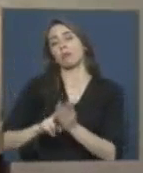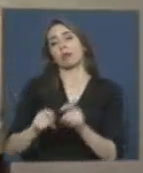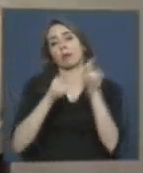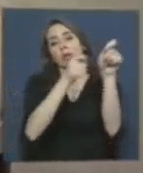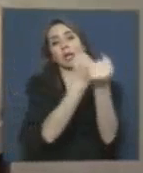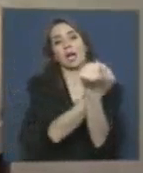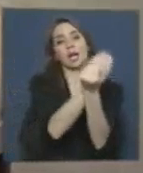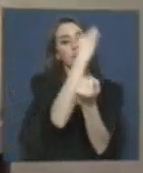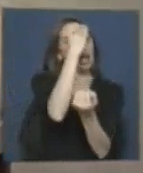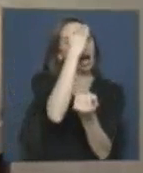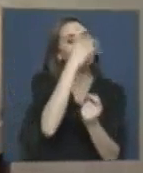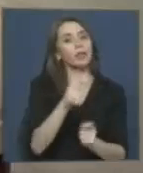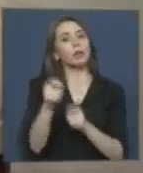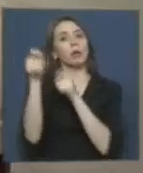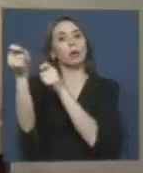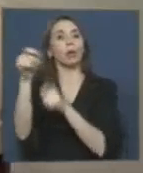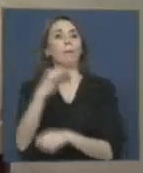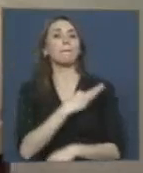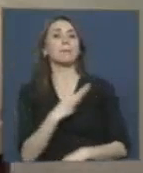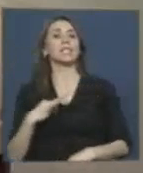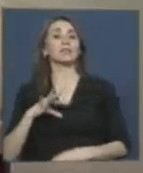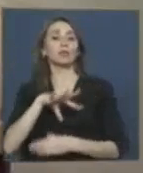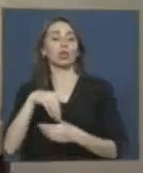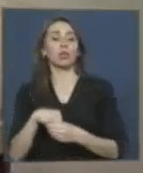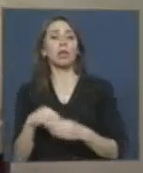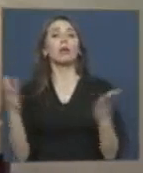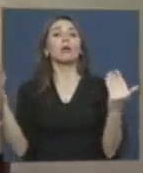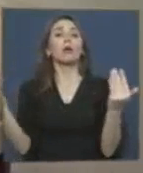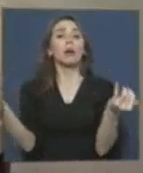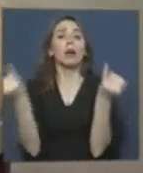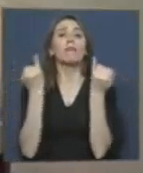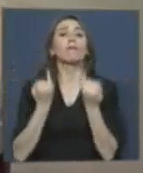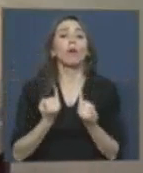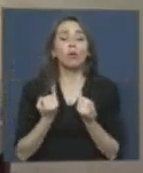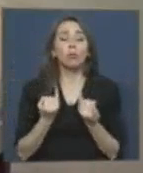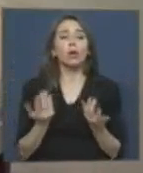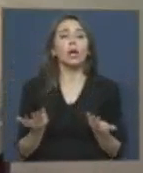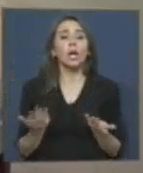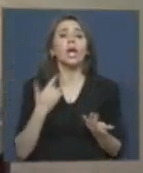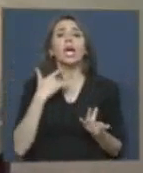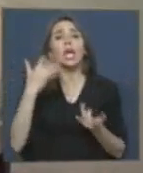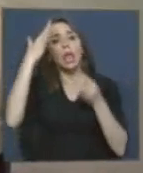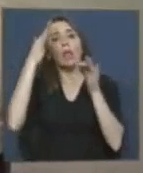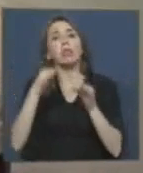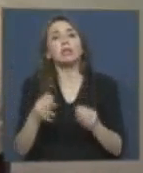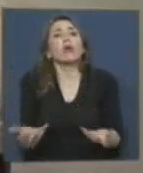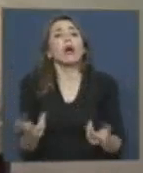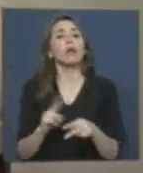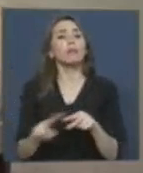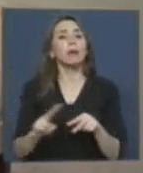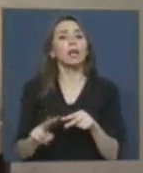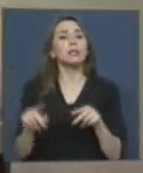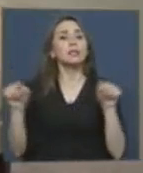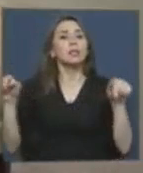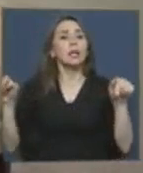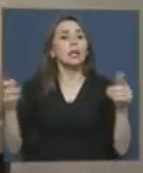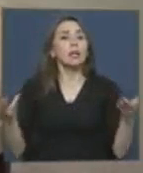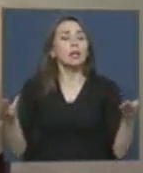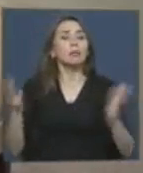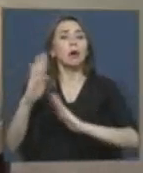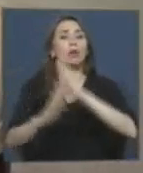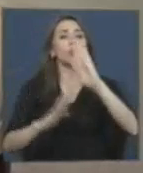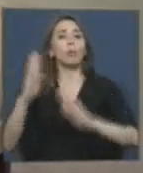carabinero y al ministerio interior para saber para que se nos informe cuáles son las medidas y acciones que han tomado para resguardar